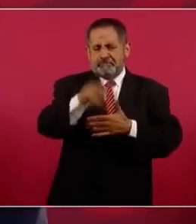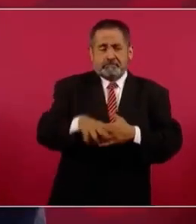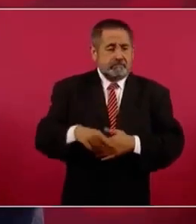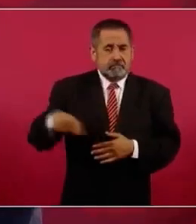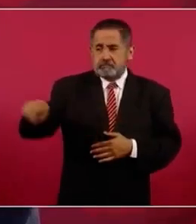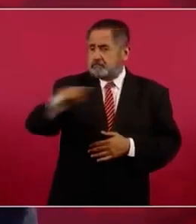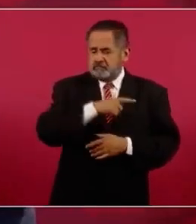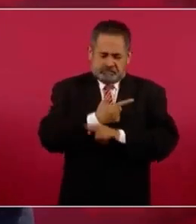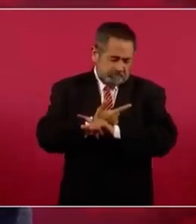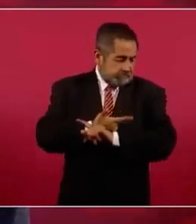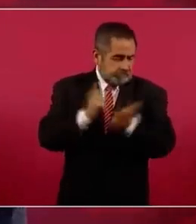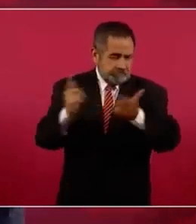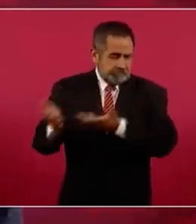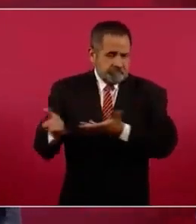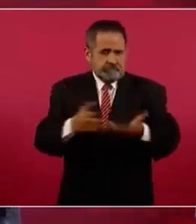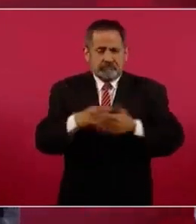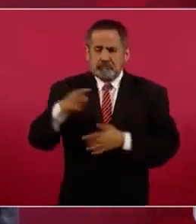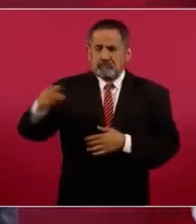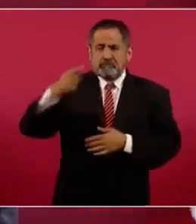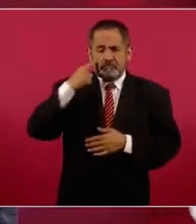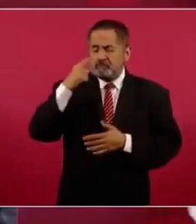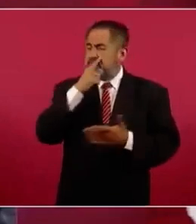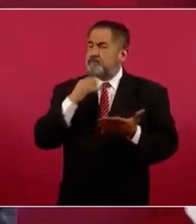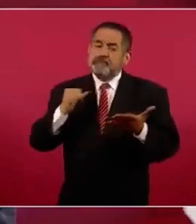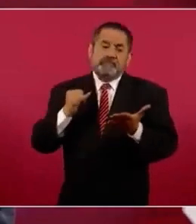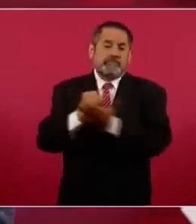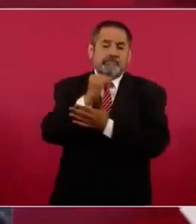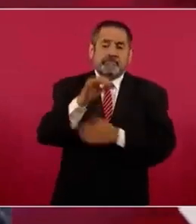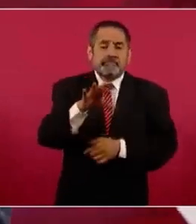libertad y su soberanía,